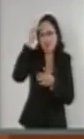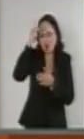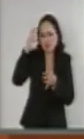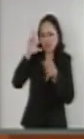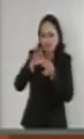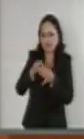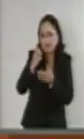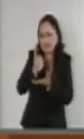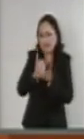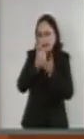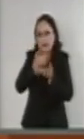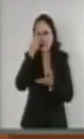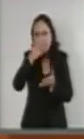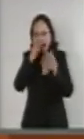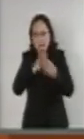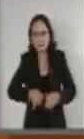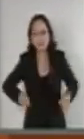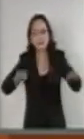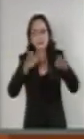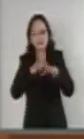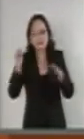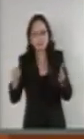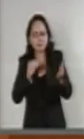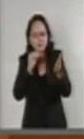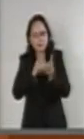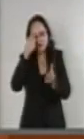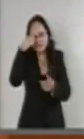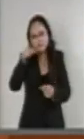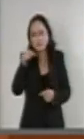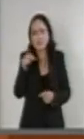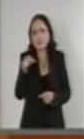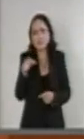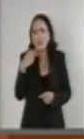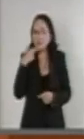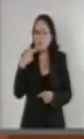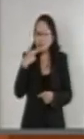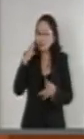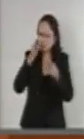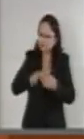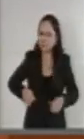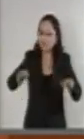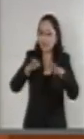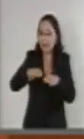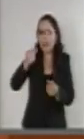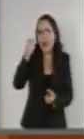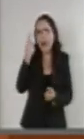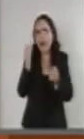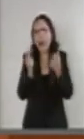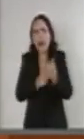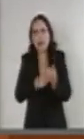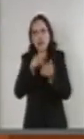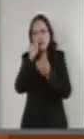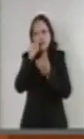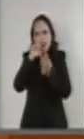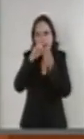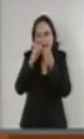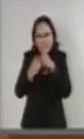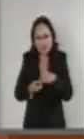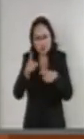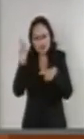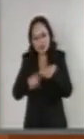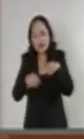una valiosa e importante aplicación en casos como antidepresivo, pero también